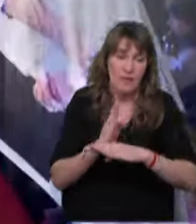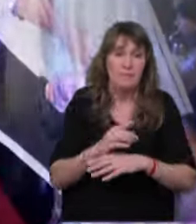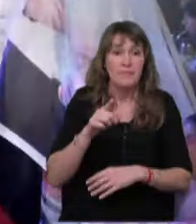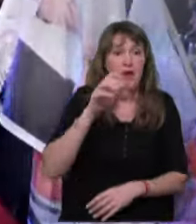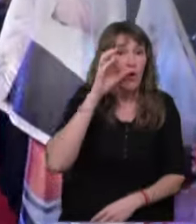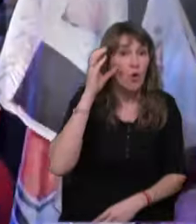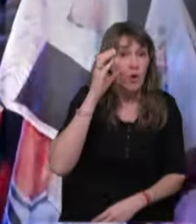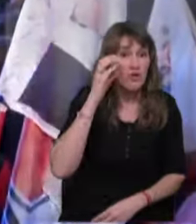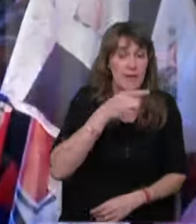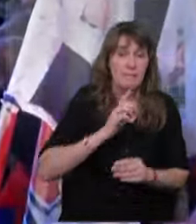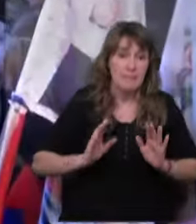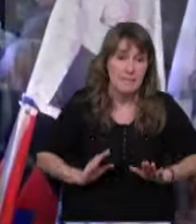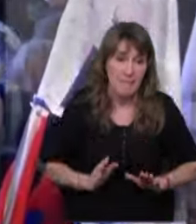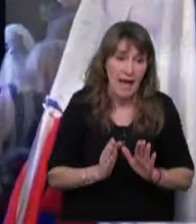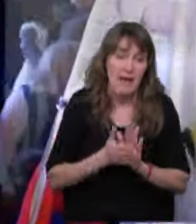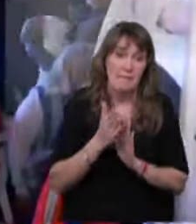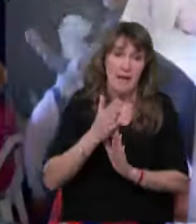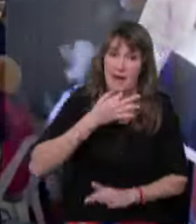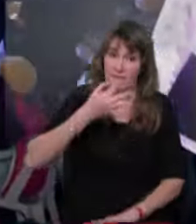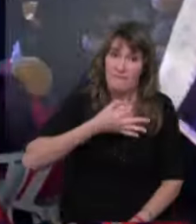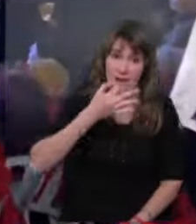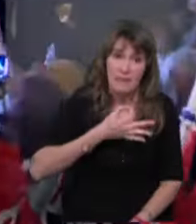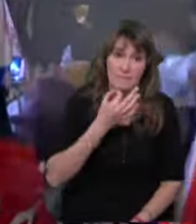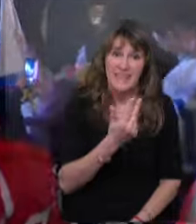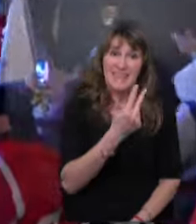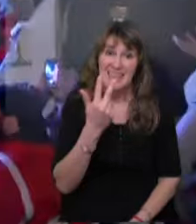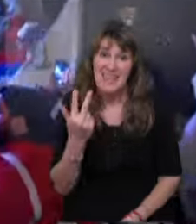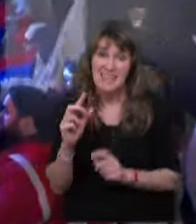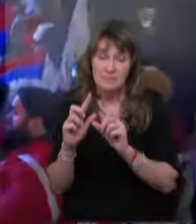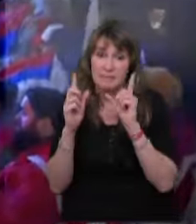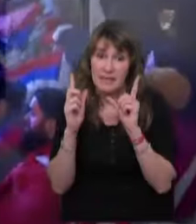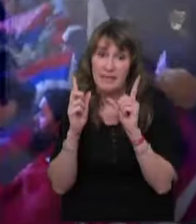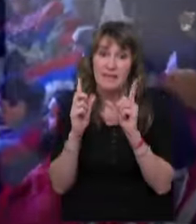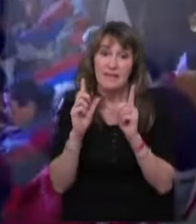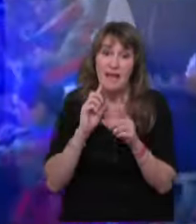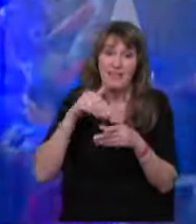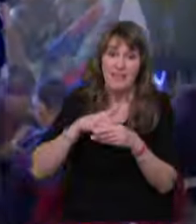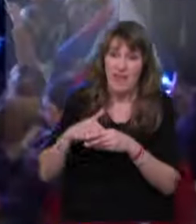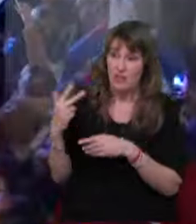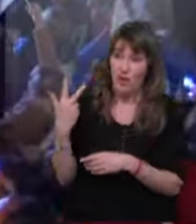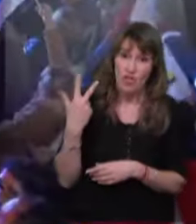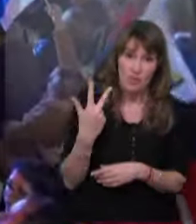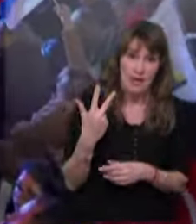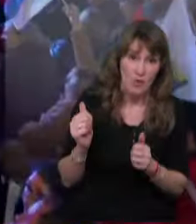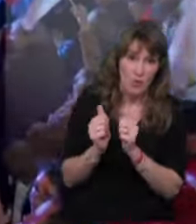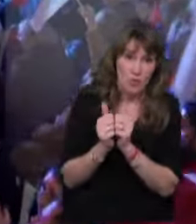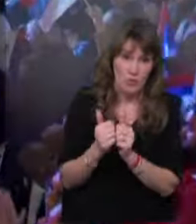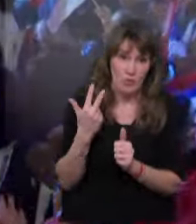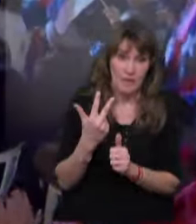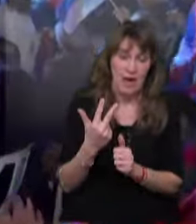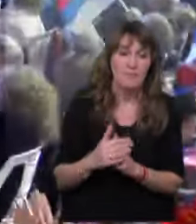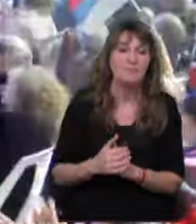preparando para la oratoria. ¿Qué se dijeron en este acto donde los tres precandidatos entraron juntos? Bueno, muchas cosas muy lindas. Por ejemplo, que